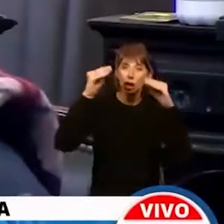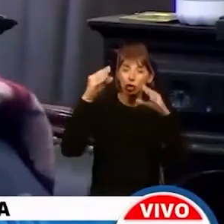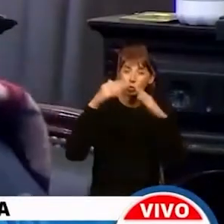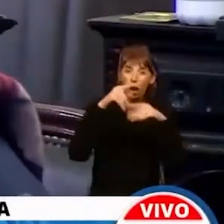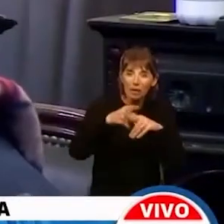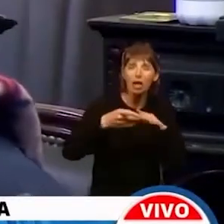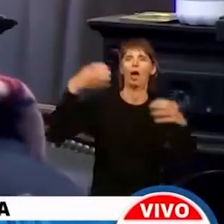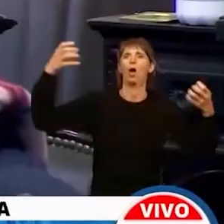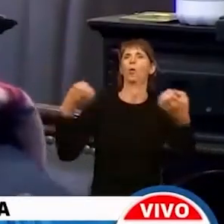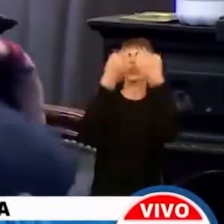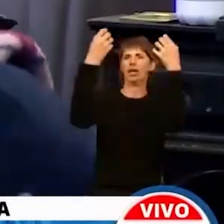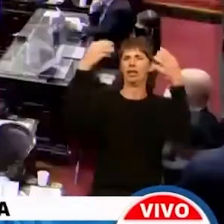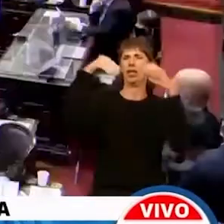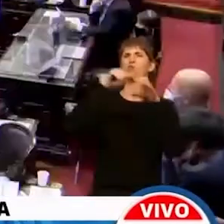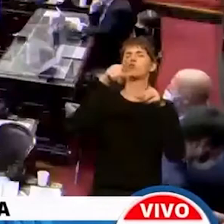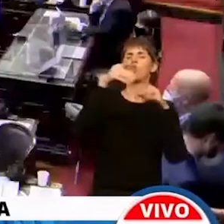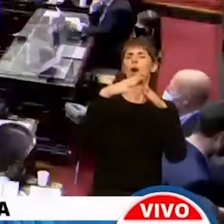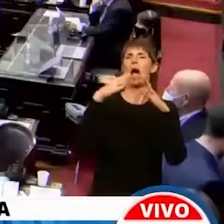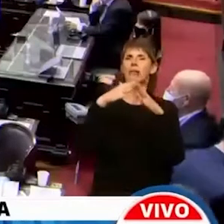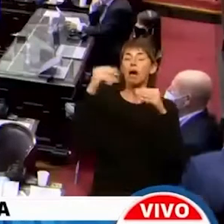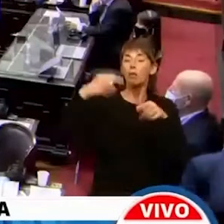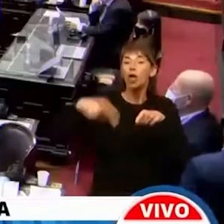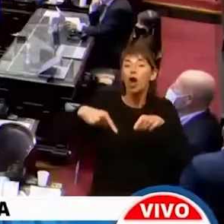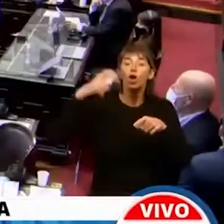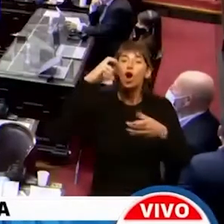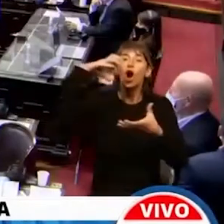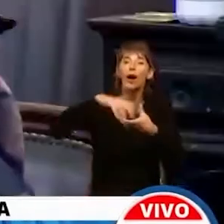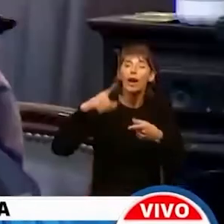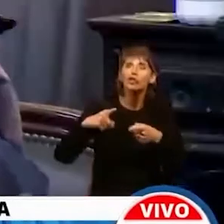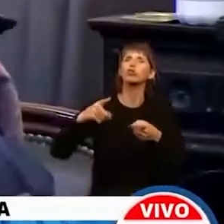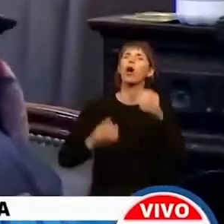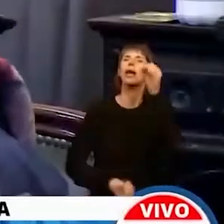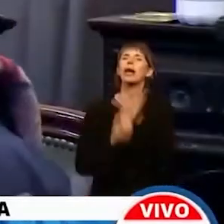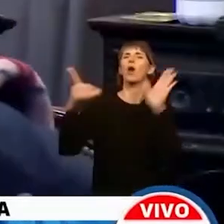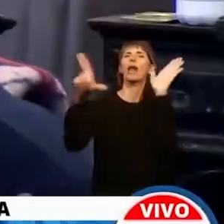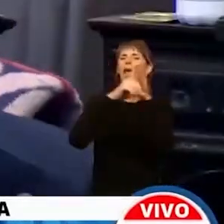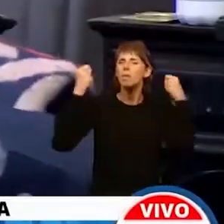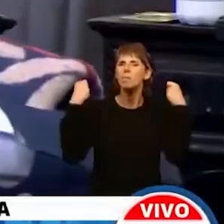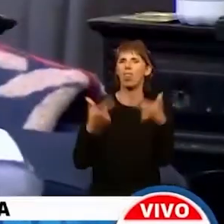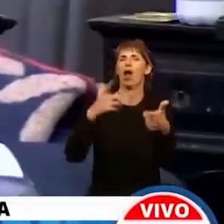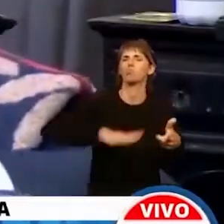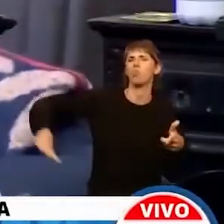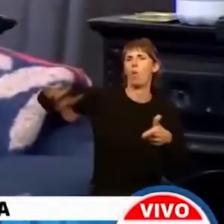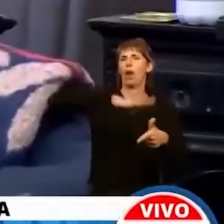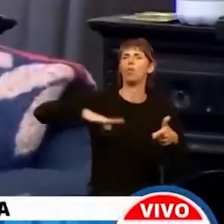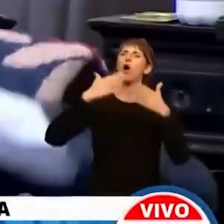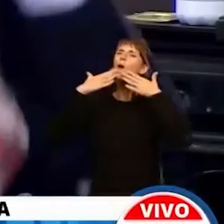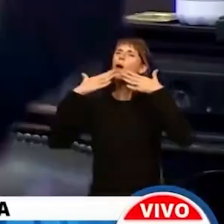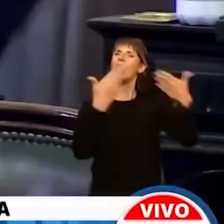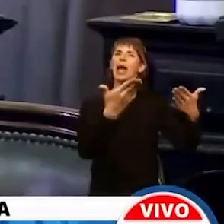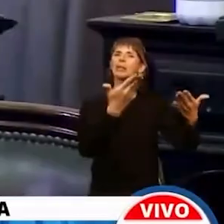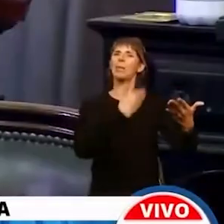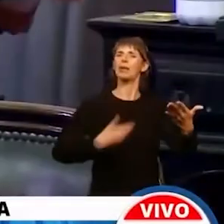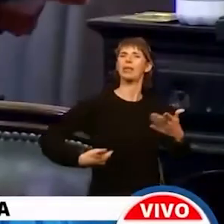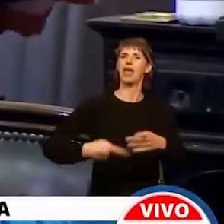industriales la propuesta política de protectora fuerza política tiene su base central en cinco puntos